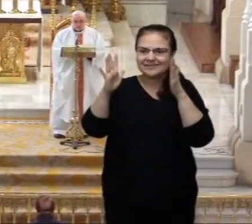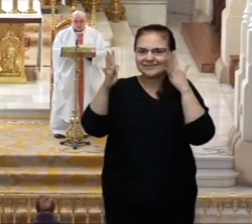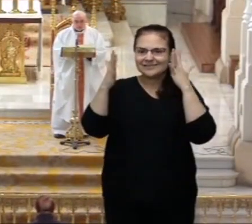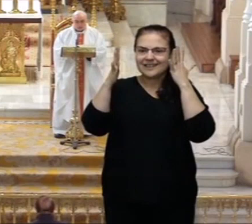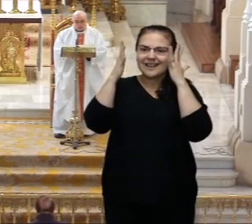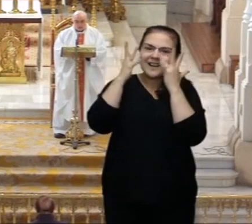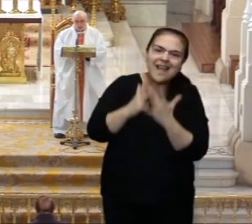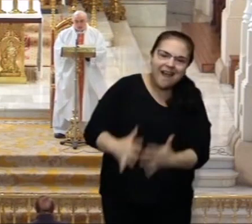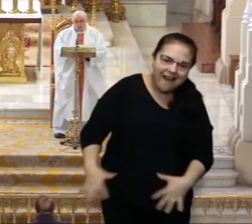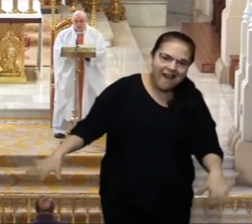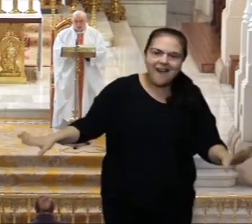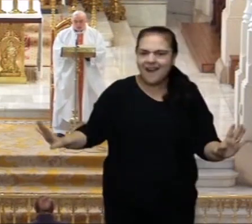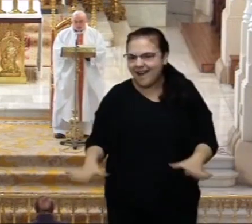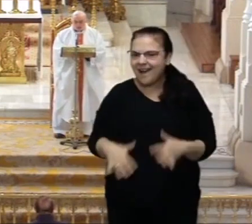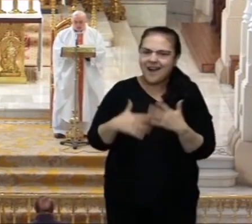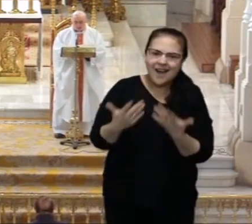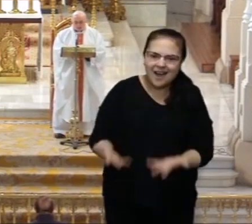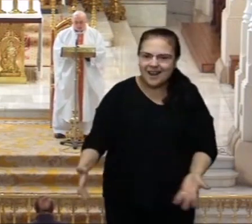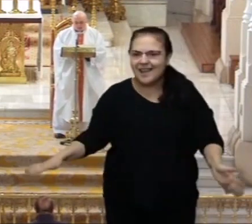Aleluya,